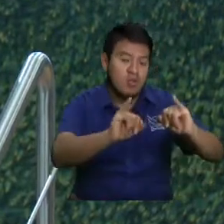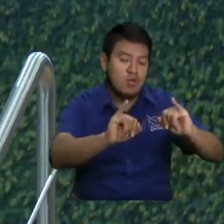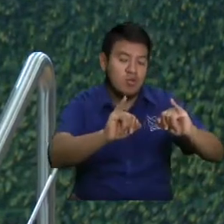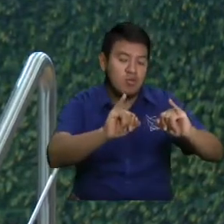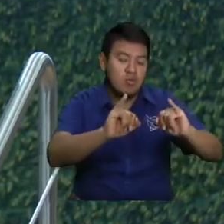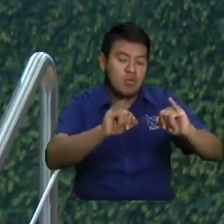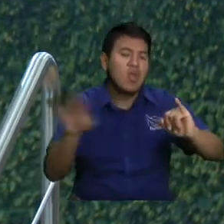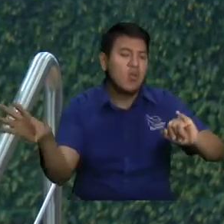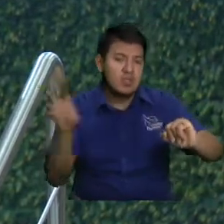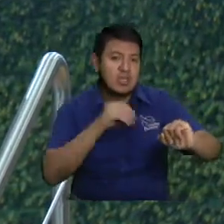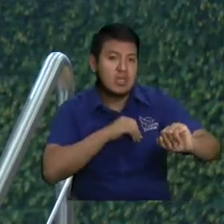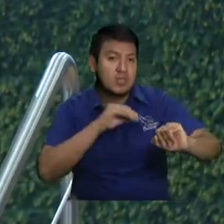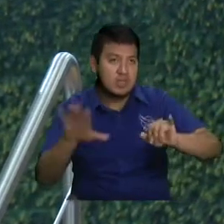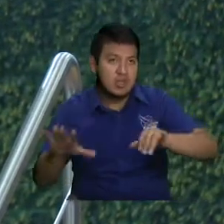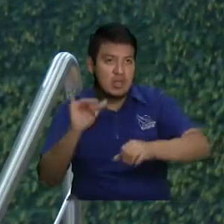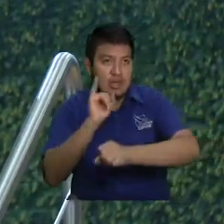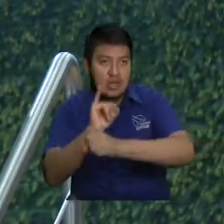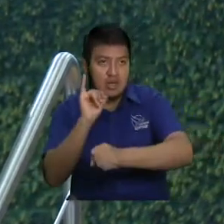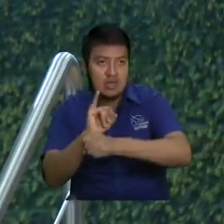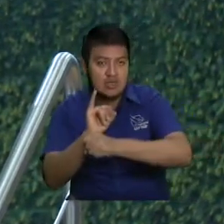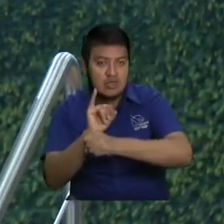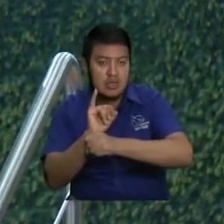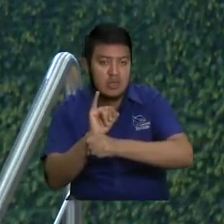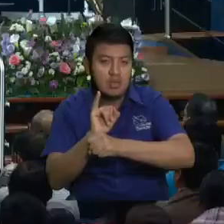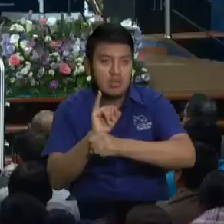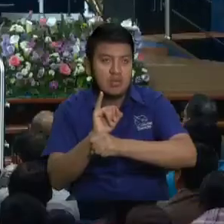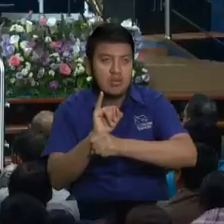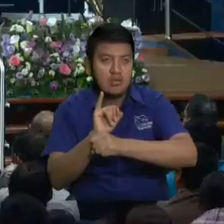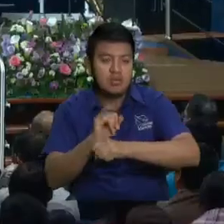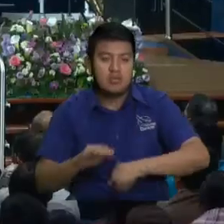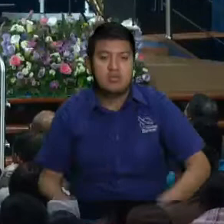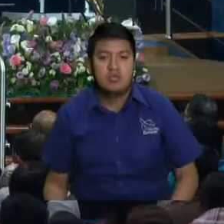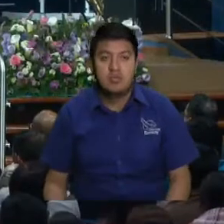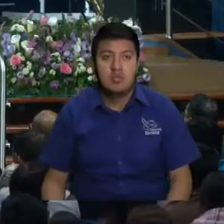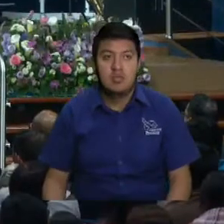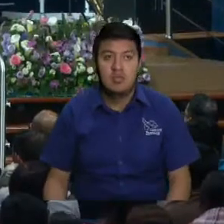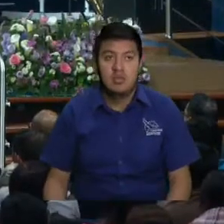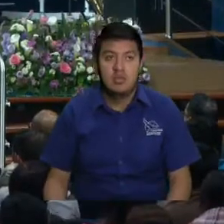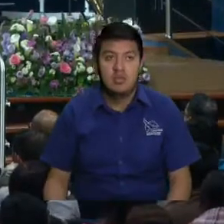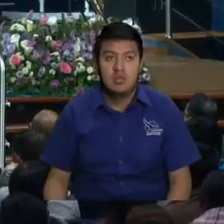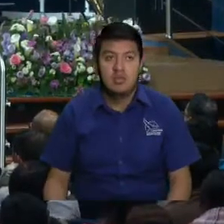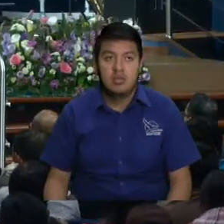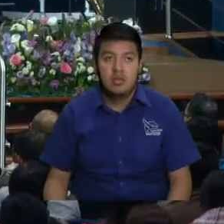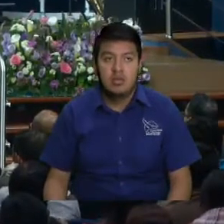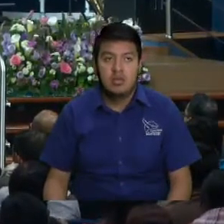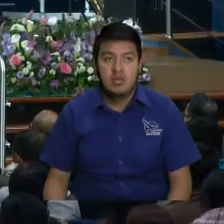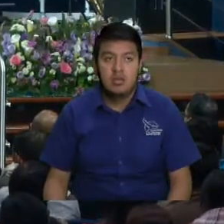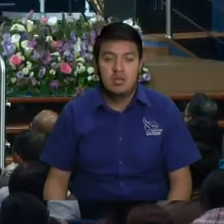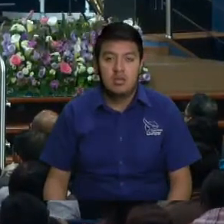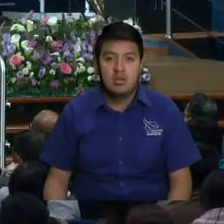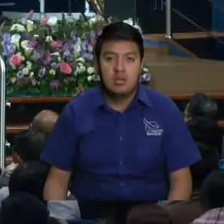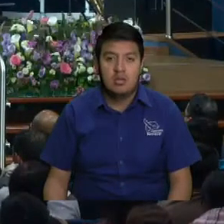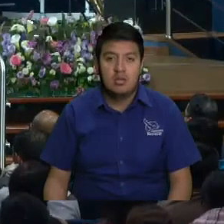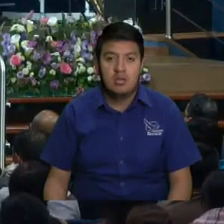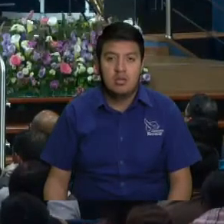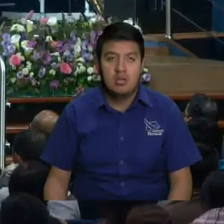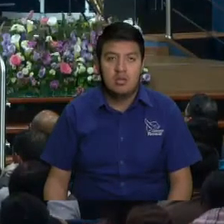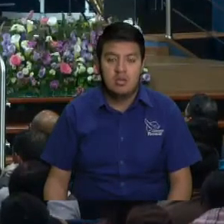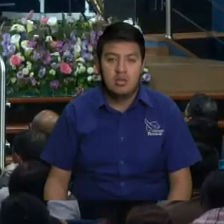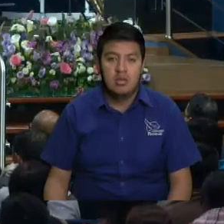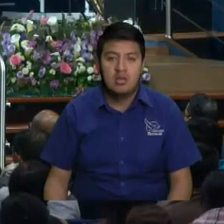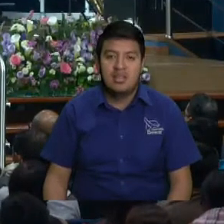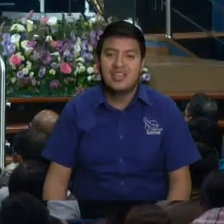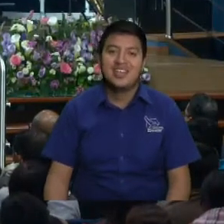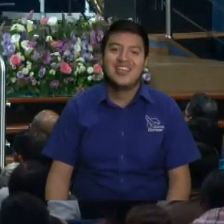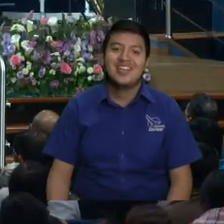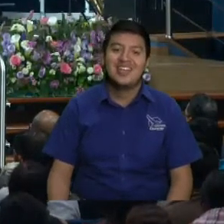tolerar, empezó a agarrar un poco más de confianza. De repente traía su manto y limpiaba la silla, la